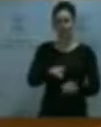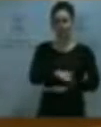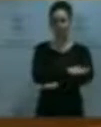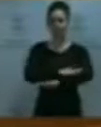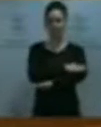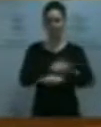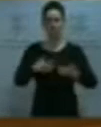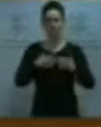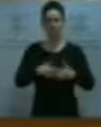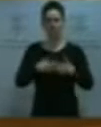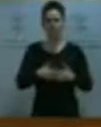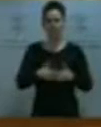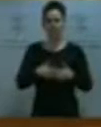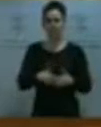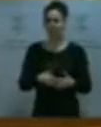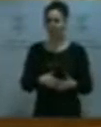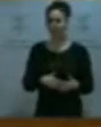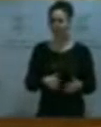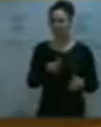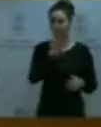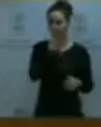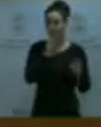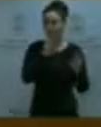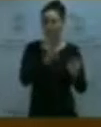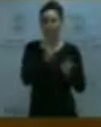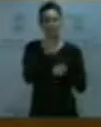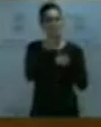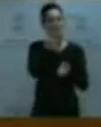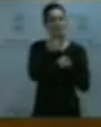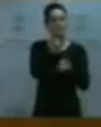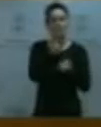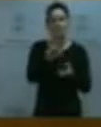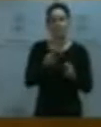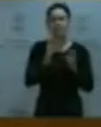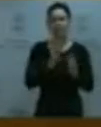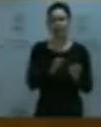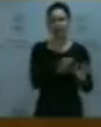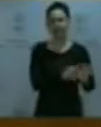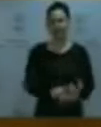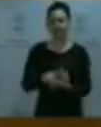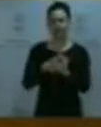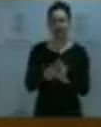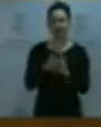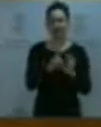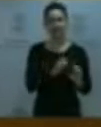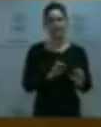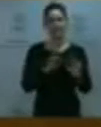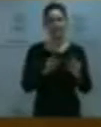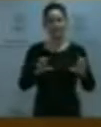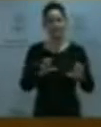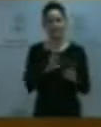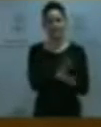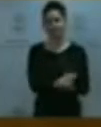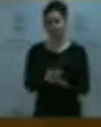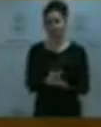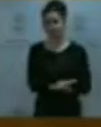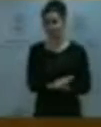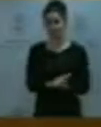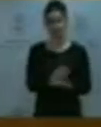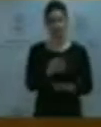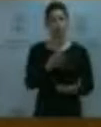tener información fundada y sosegada respecto a la transición energética a la que nos lleva la